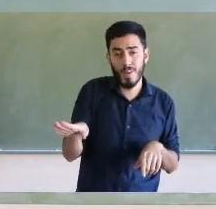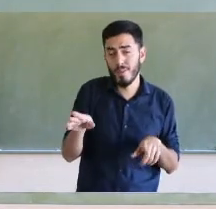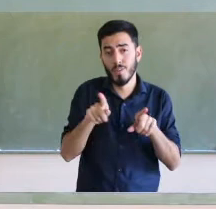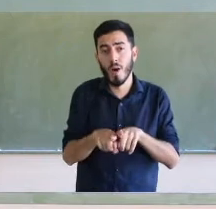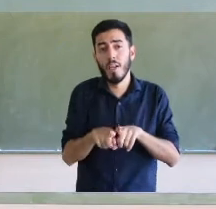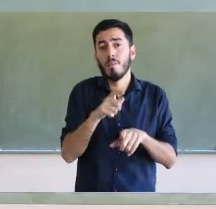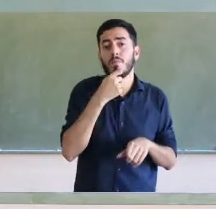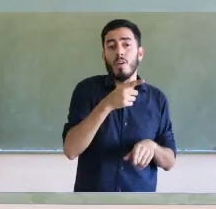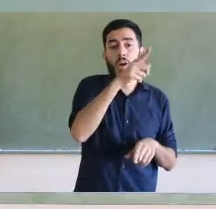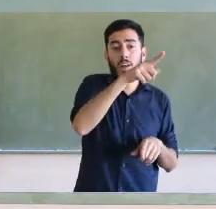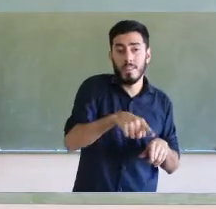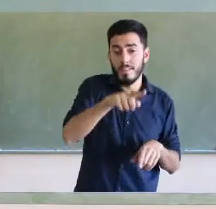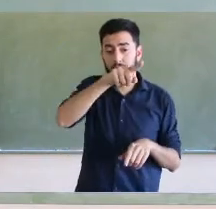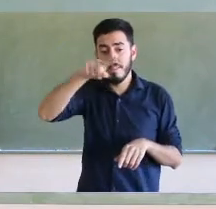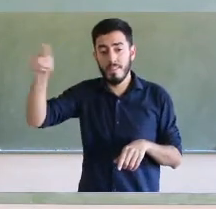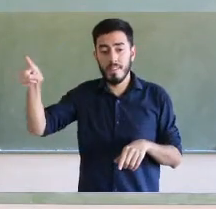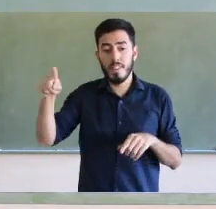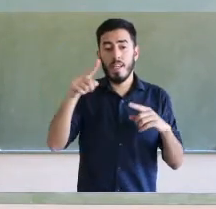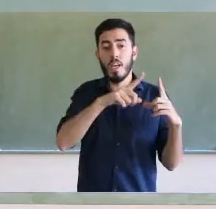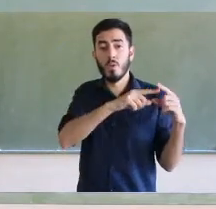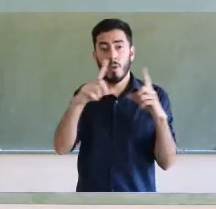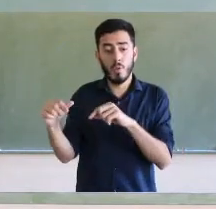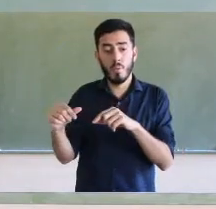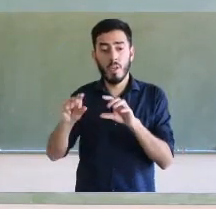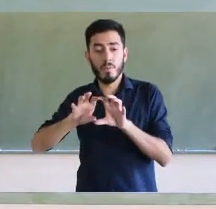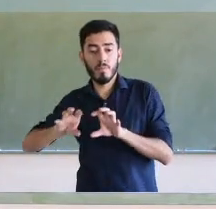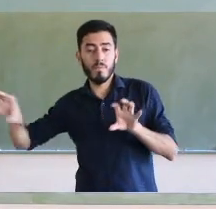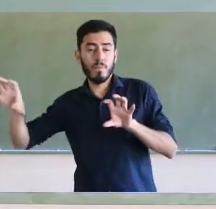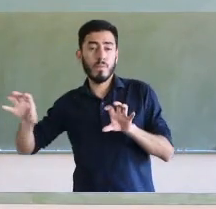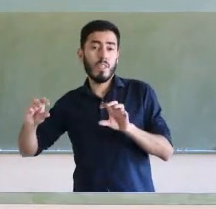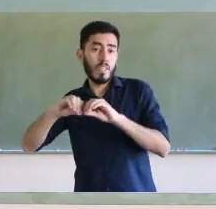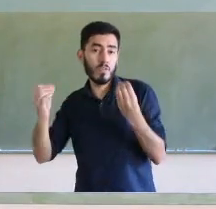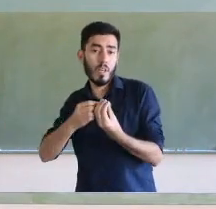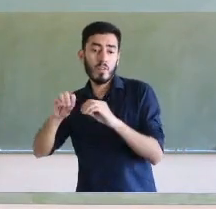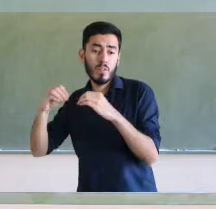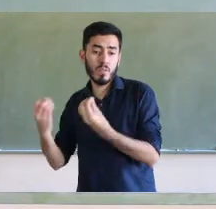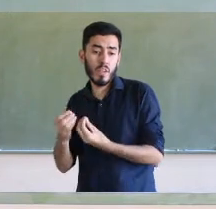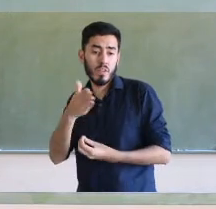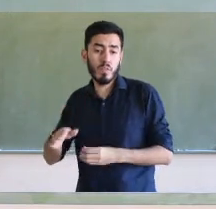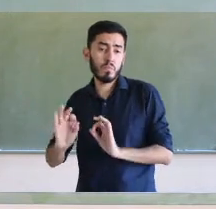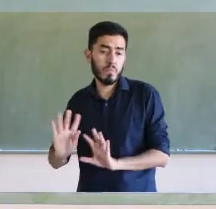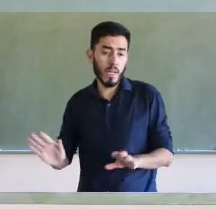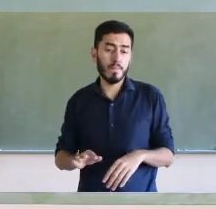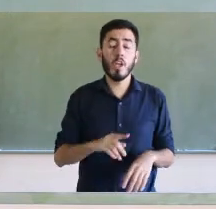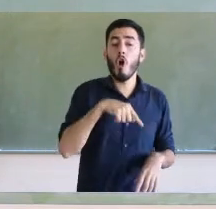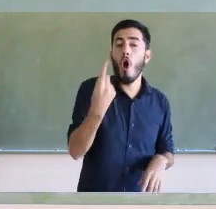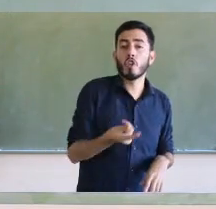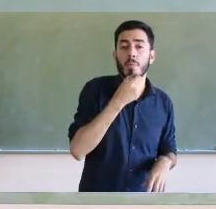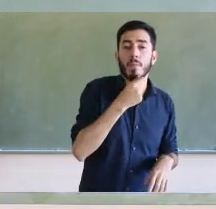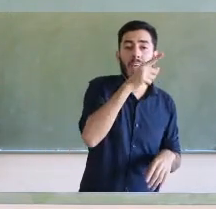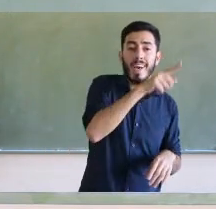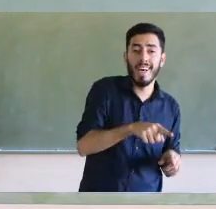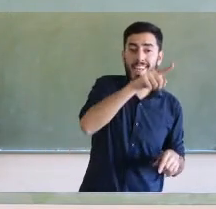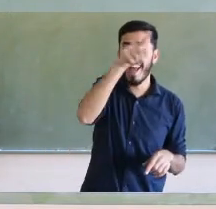¿sí? La raíz y divido los resultados. Por último, tengo raíz de otra raíz. ¿Qué es lo que hice? Fíjense,